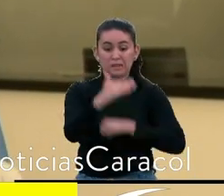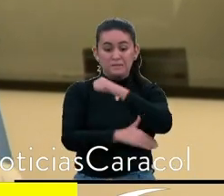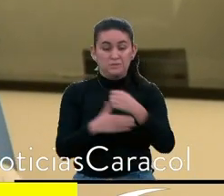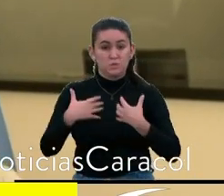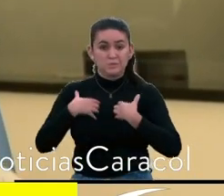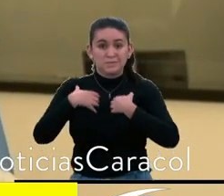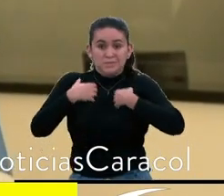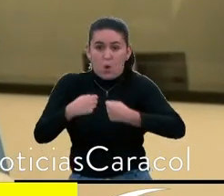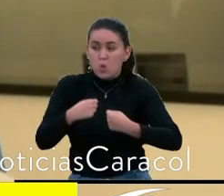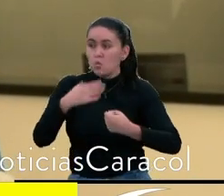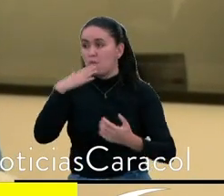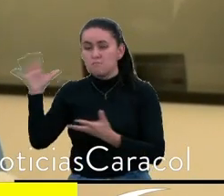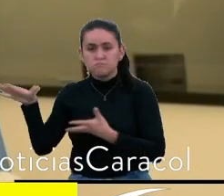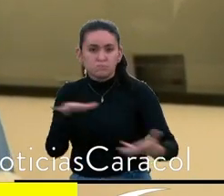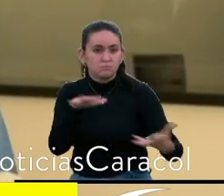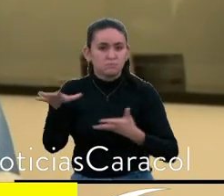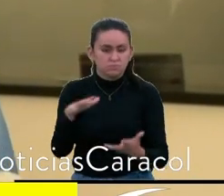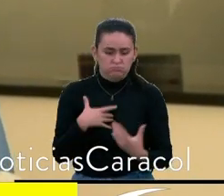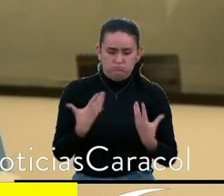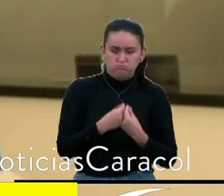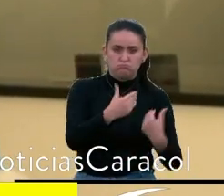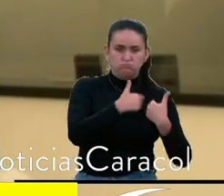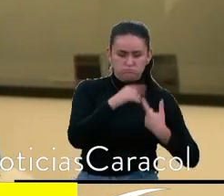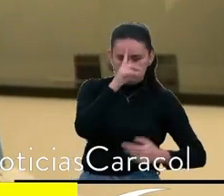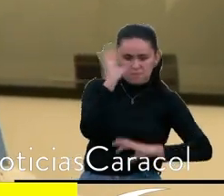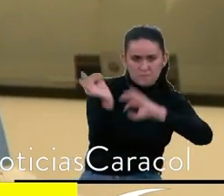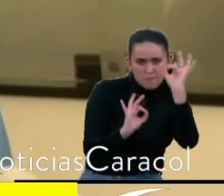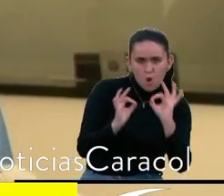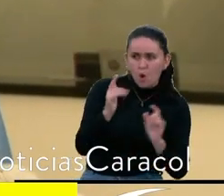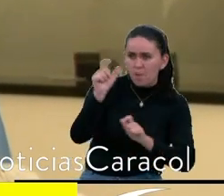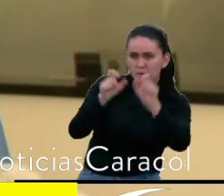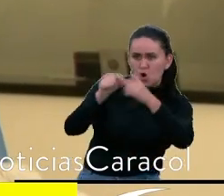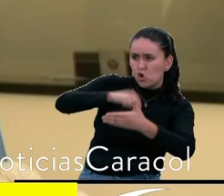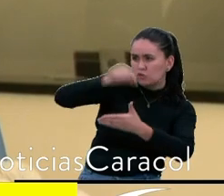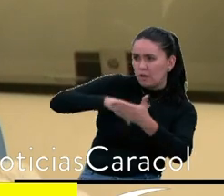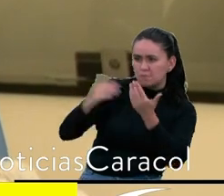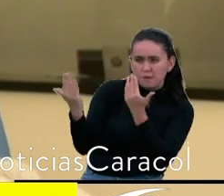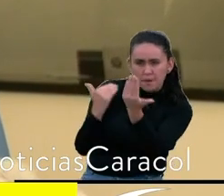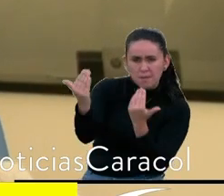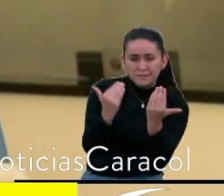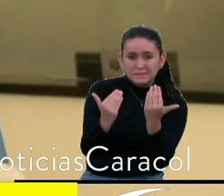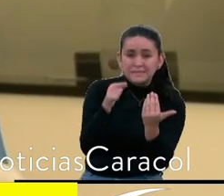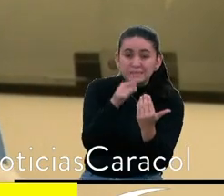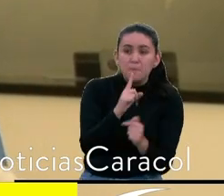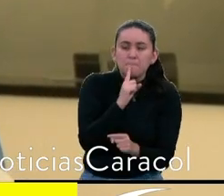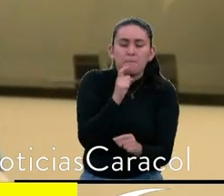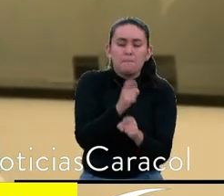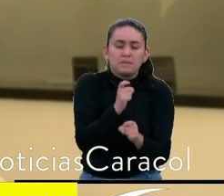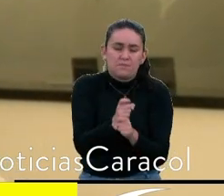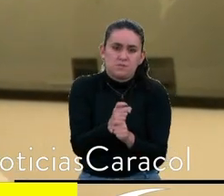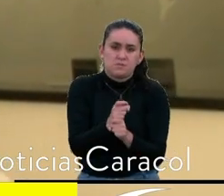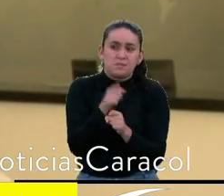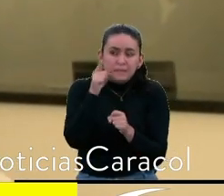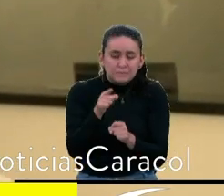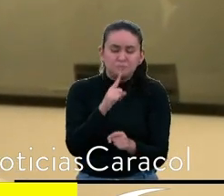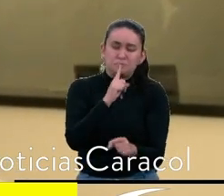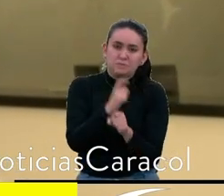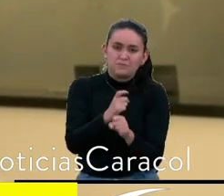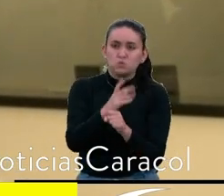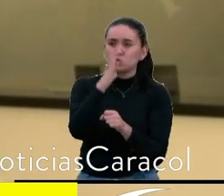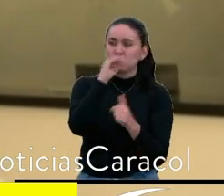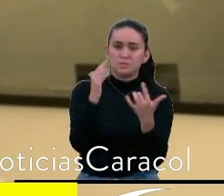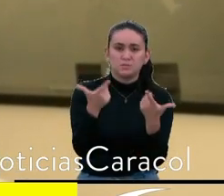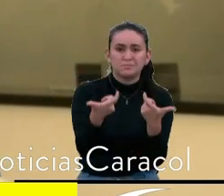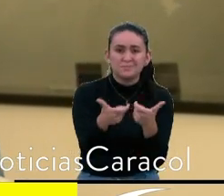Salud. Nosotros coordinando la consecución del talento humano, que es, digamos, lo más difícil que tenemos en este momento, dado de